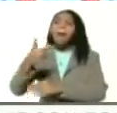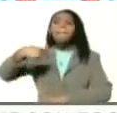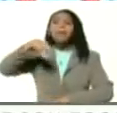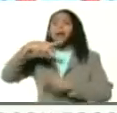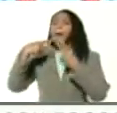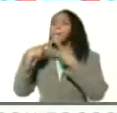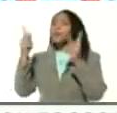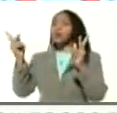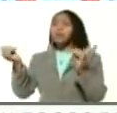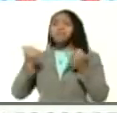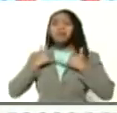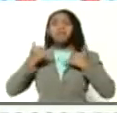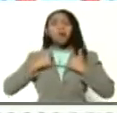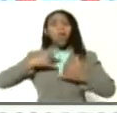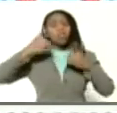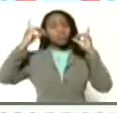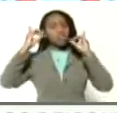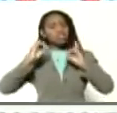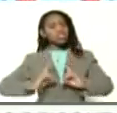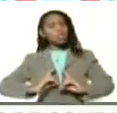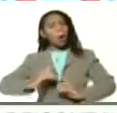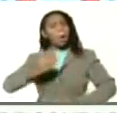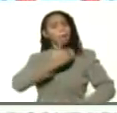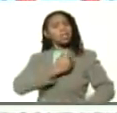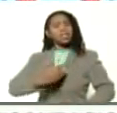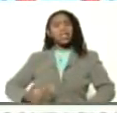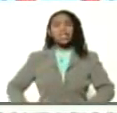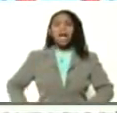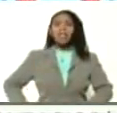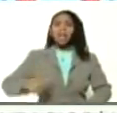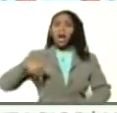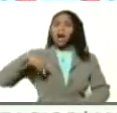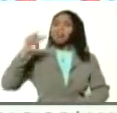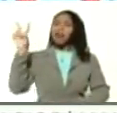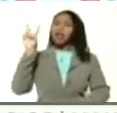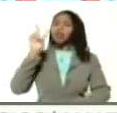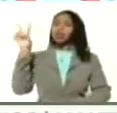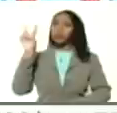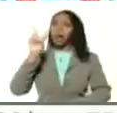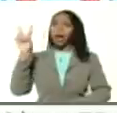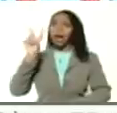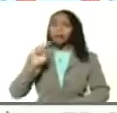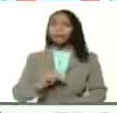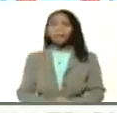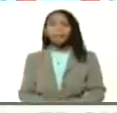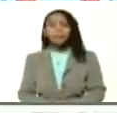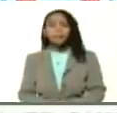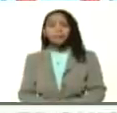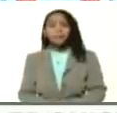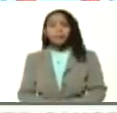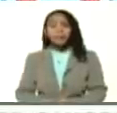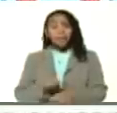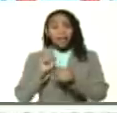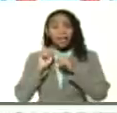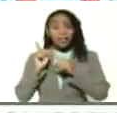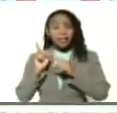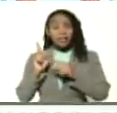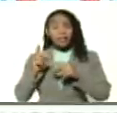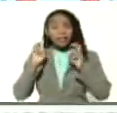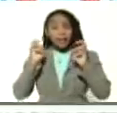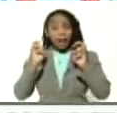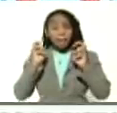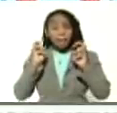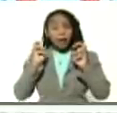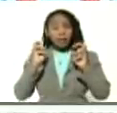y se autoproclamó presidente de la República Bolivariana de Venezuela. Un hecho sin